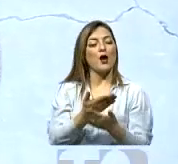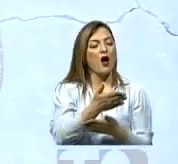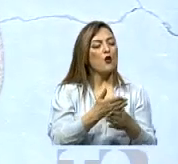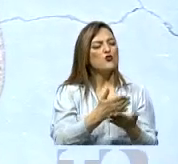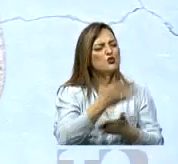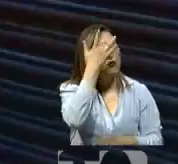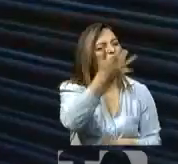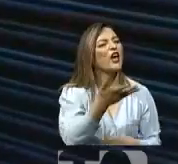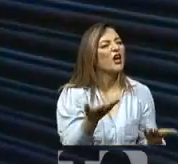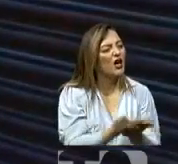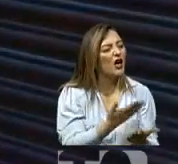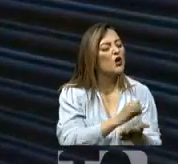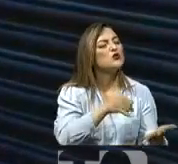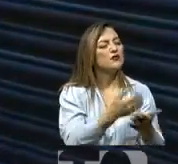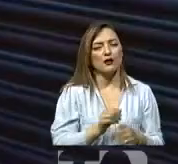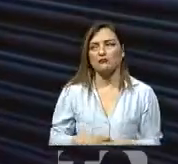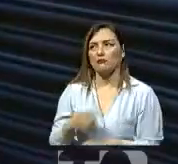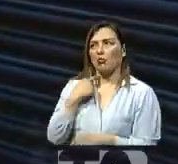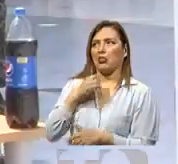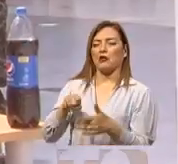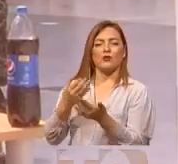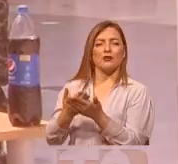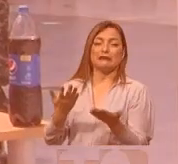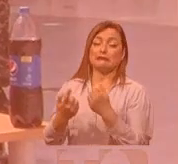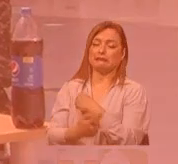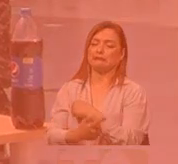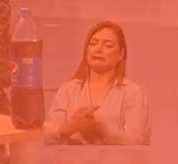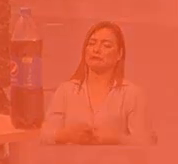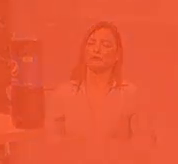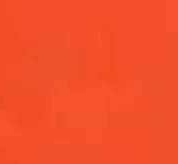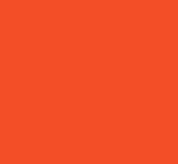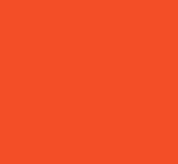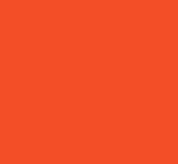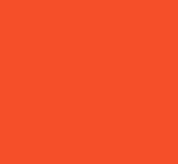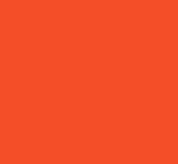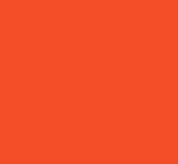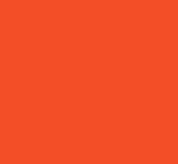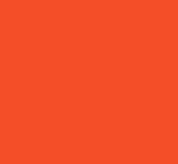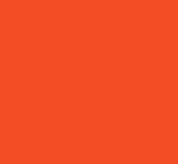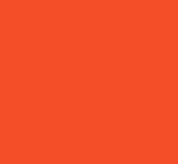porte de armas blancas en espacio público. En Quito, Stephanie Paz, 24 horas.